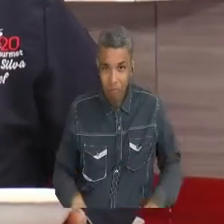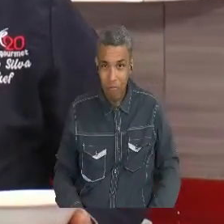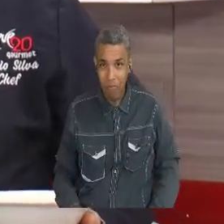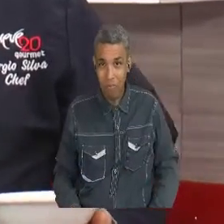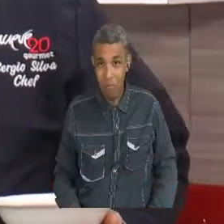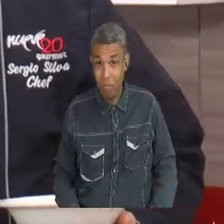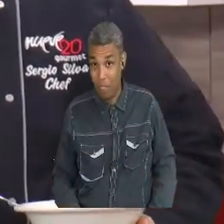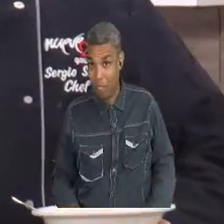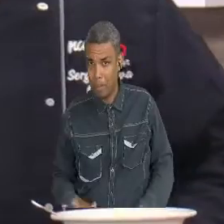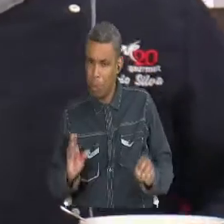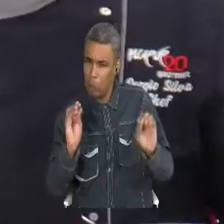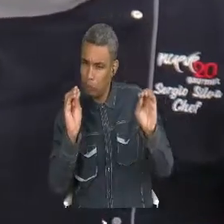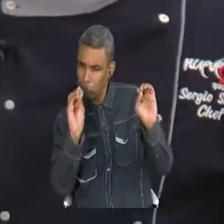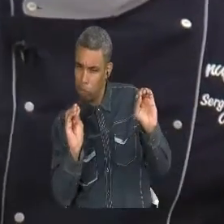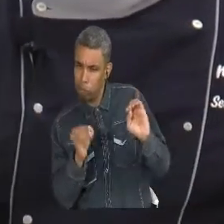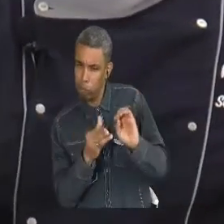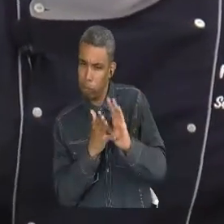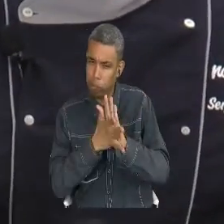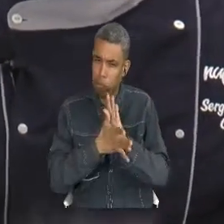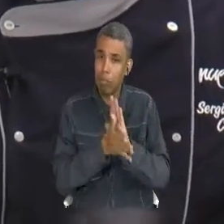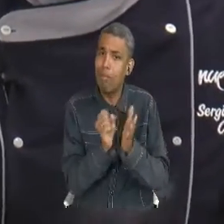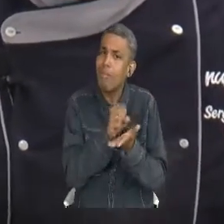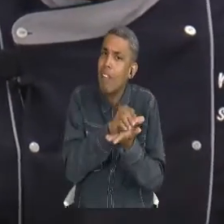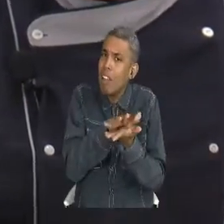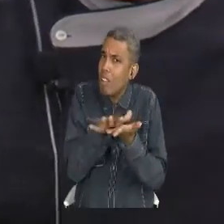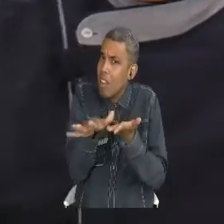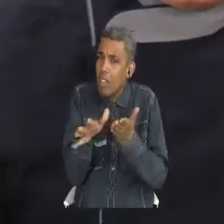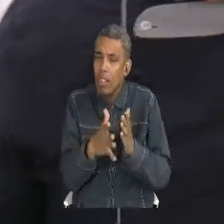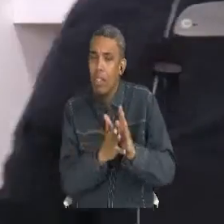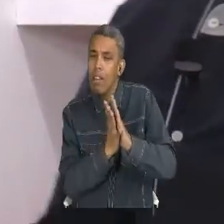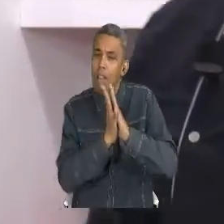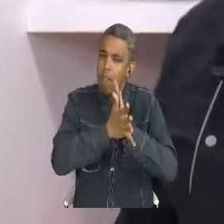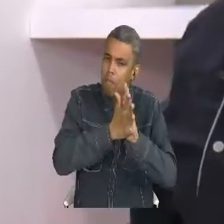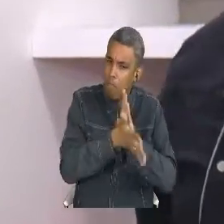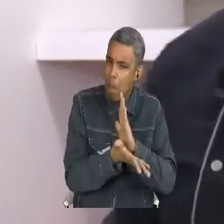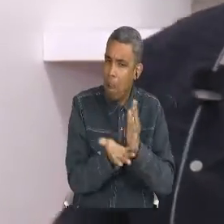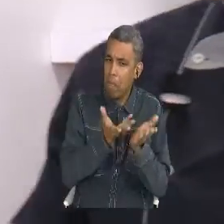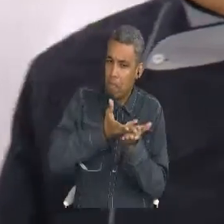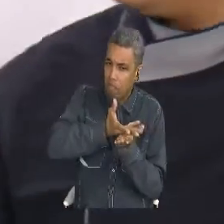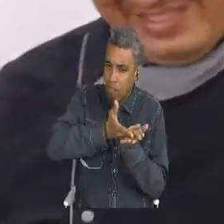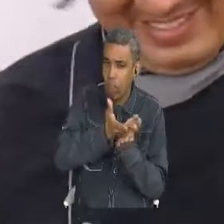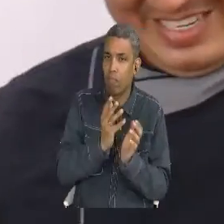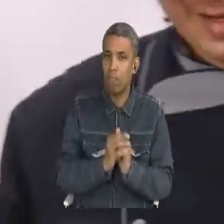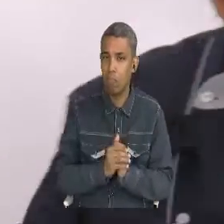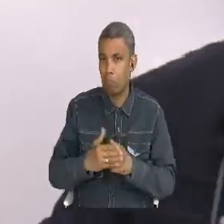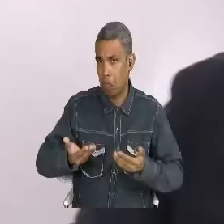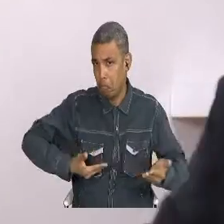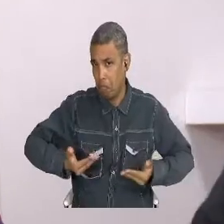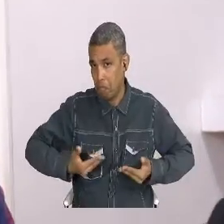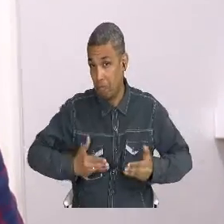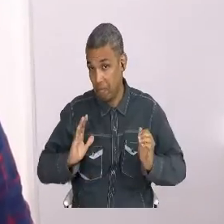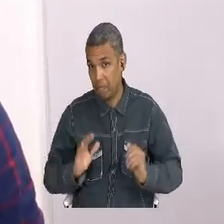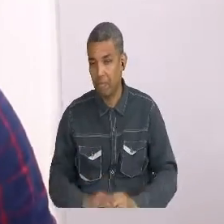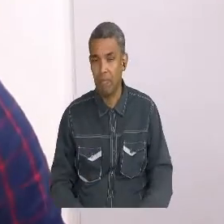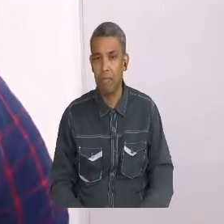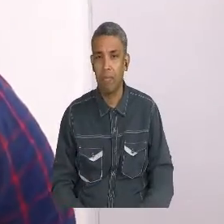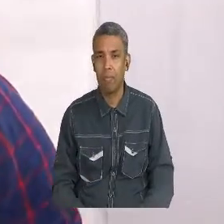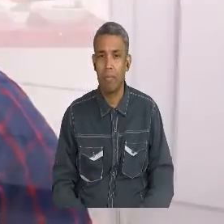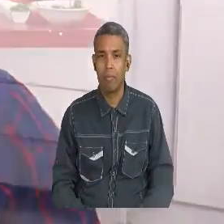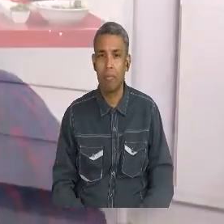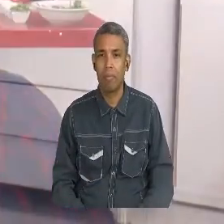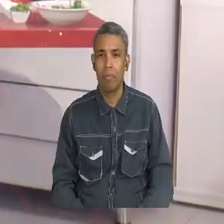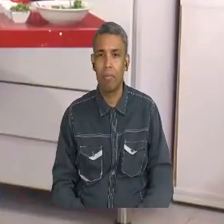valor que él compre. Oh, es decir que prácticamente le saldría gratis la asesoría. Gratis, la un asesoría, servicio exacto, agregado. Exacto, sí señor. Bueno, okay, Juan perfecto. Carlos, Sol, mira,